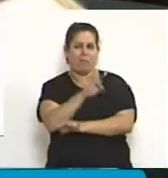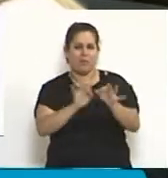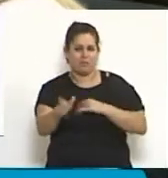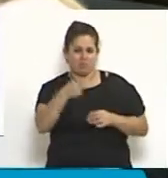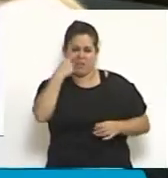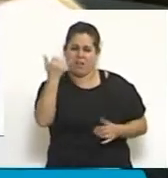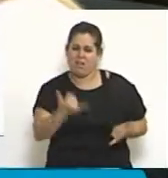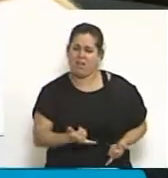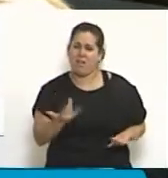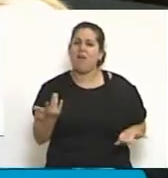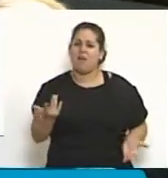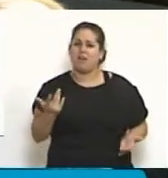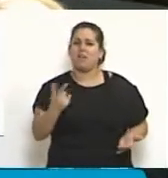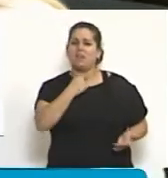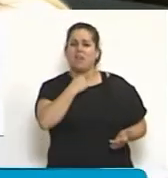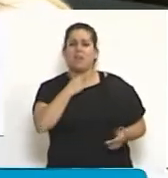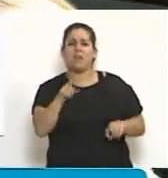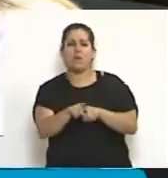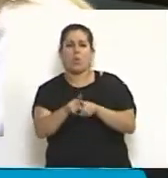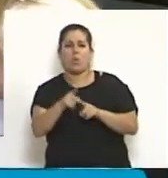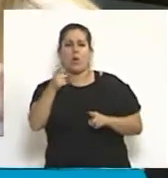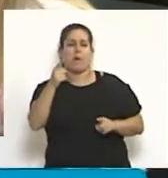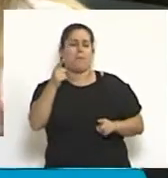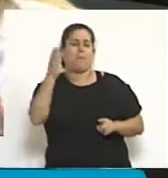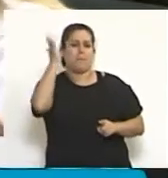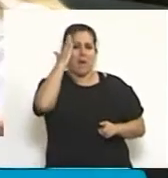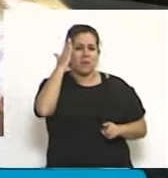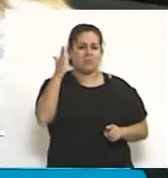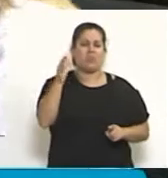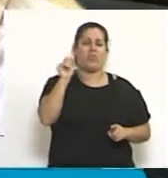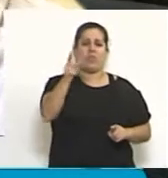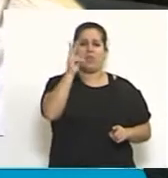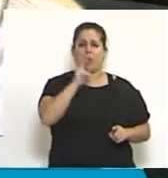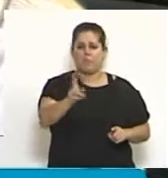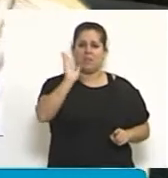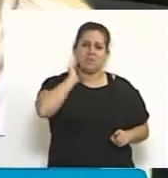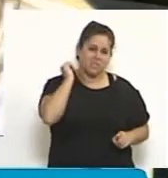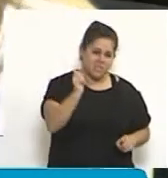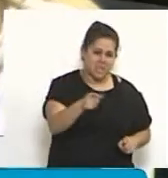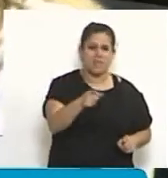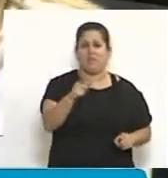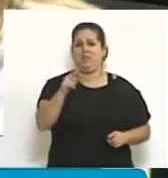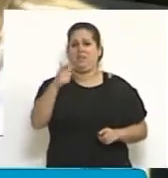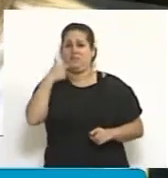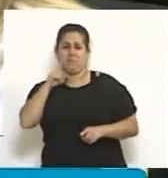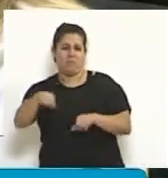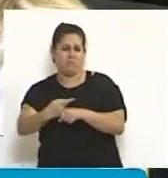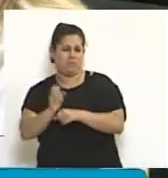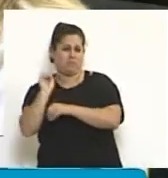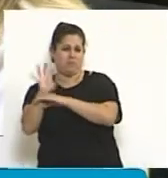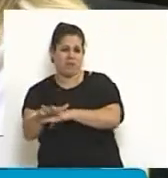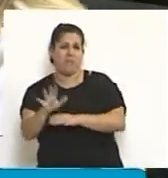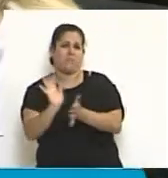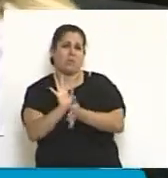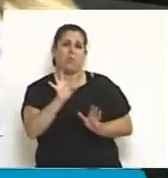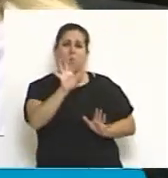proyecto, postergar la implementación a marzo del 2016, septiembre era por supuesto inviable, tomar a la Ciudad de Buenos